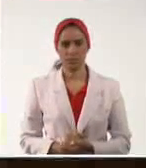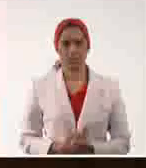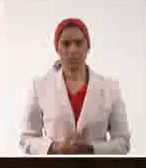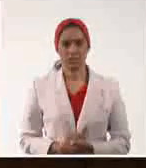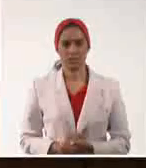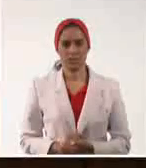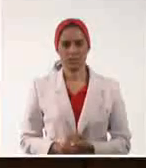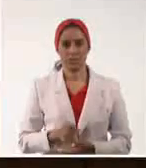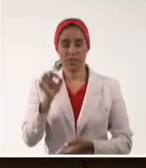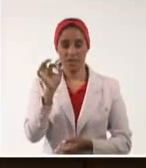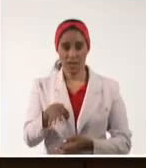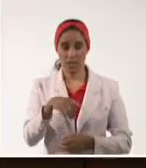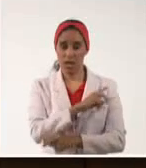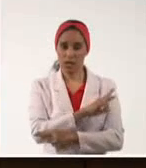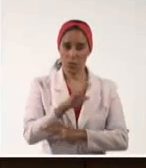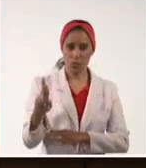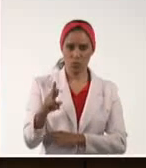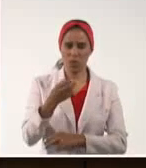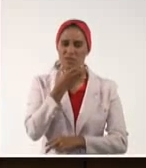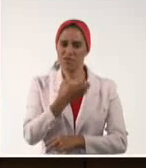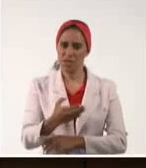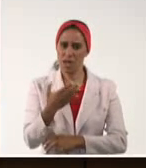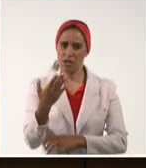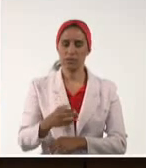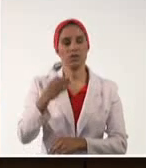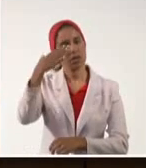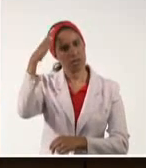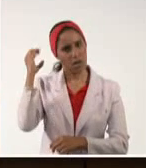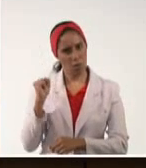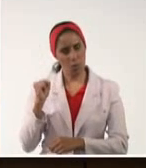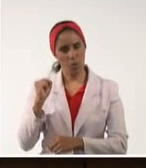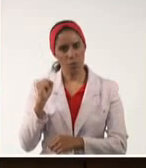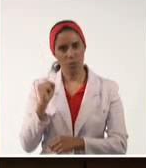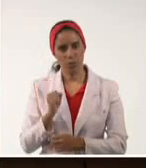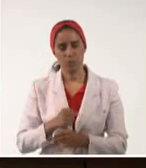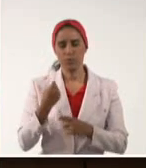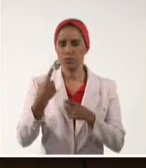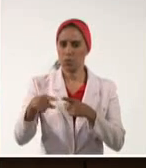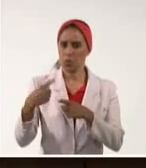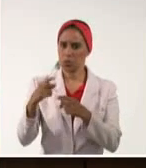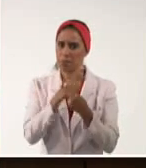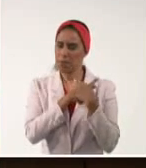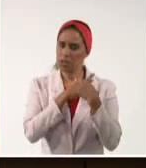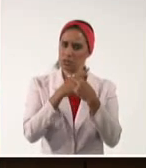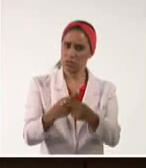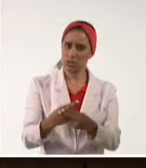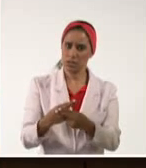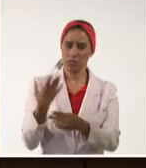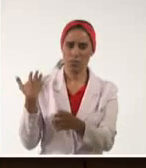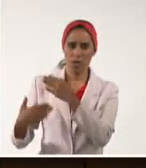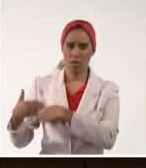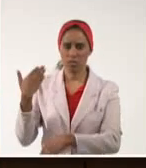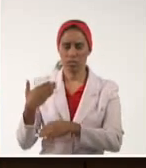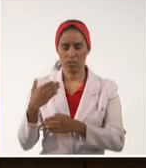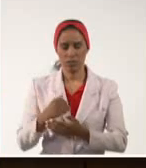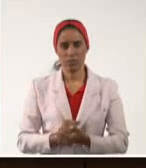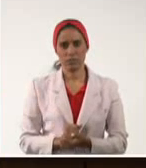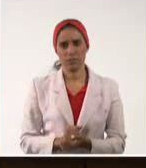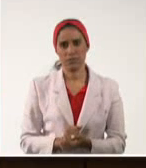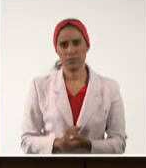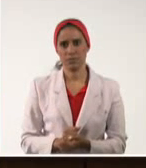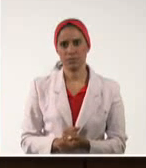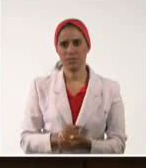Esta es la revolución de Fidel, de Raúl, de Ramiro, de Guillermo, de Machado, de la